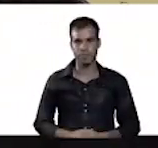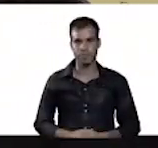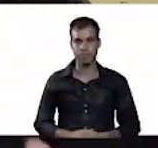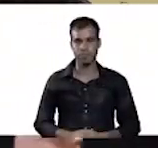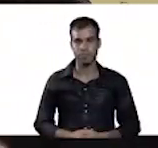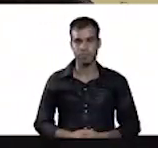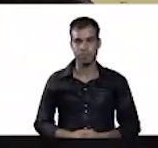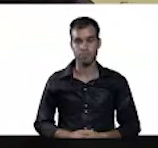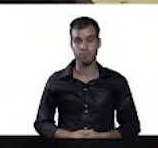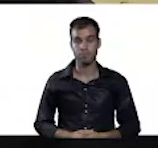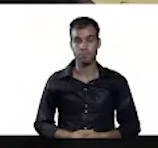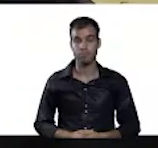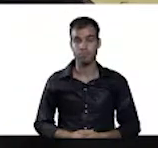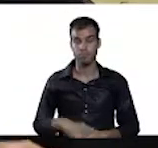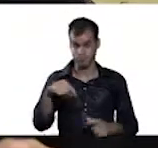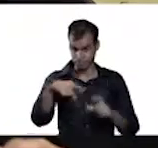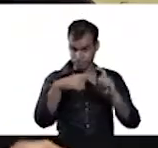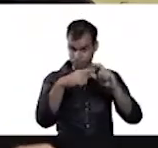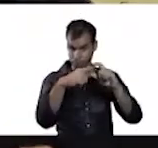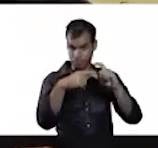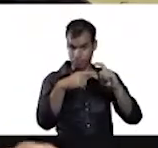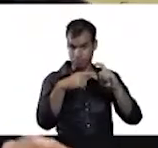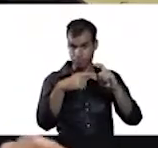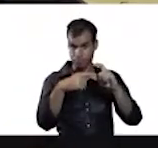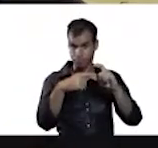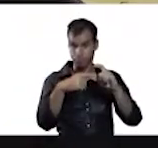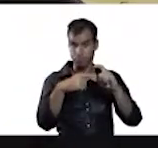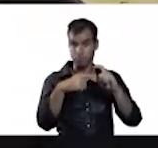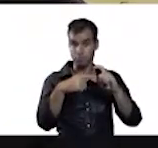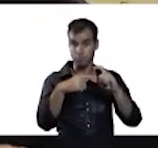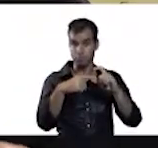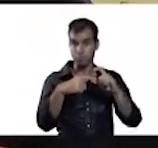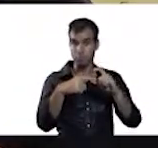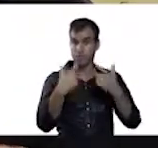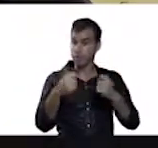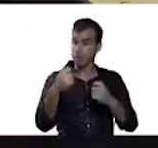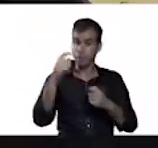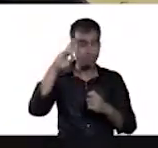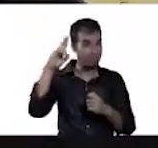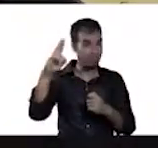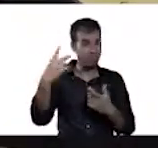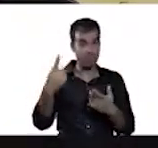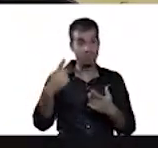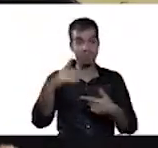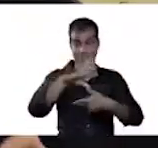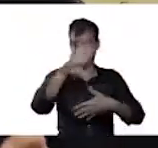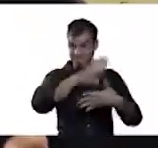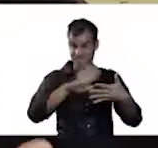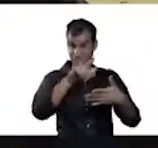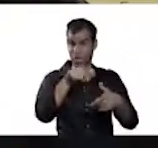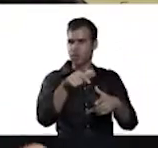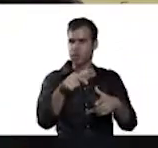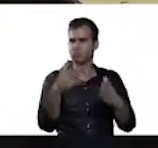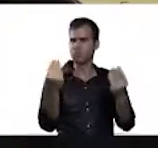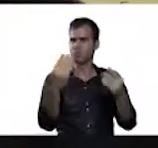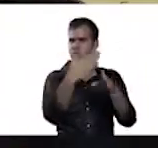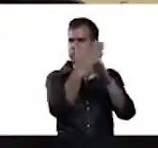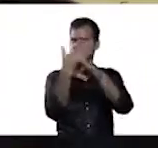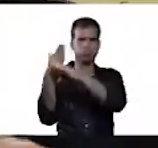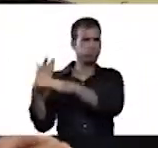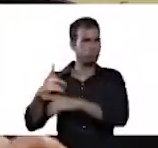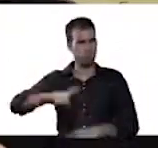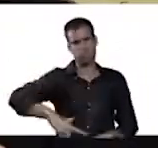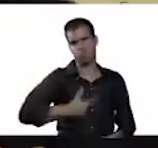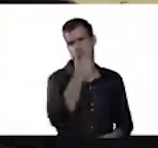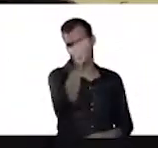Para abordar este contenido, debemos tener presente que la América precolombina era un mosaico de culturas, por